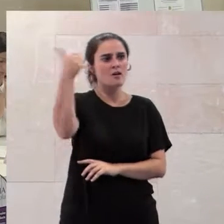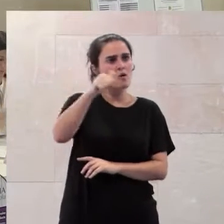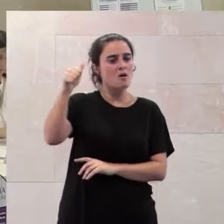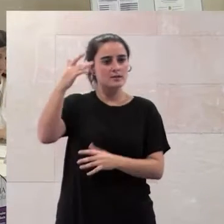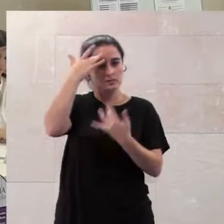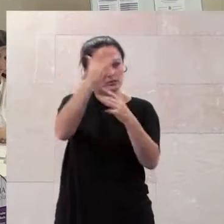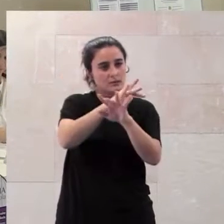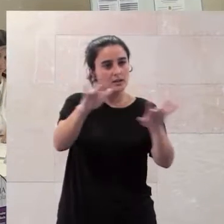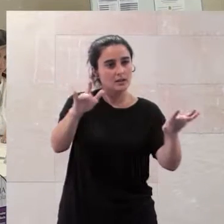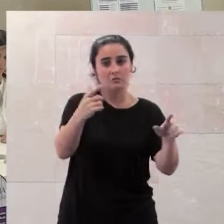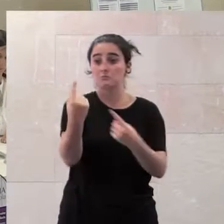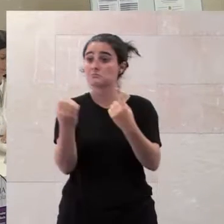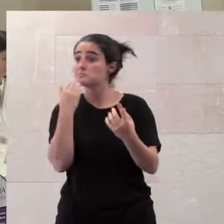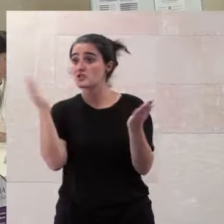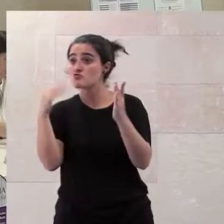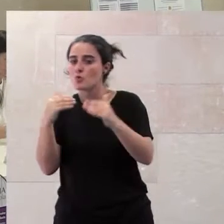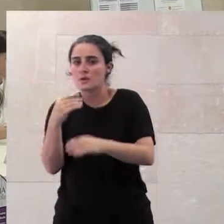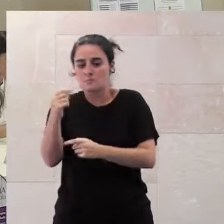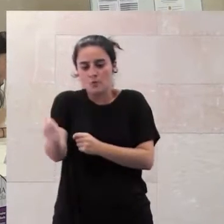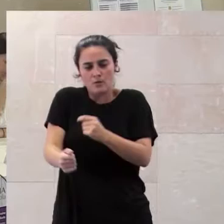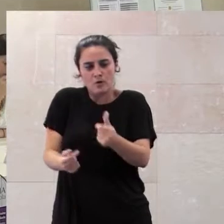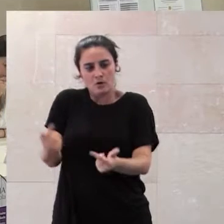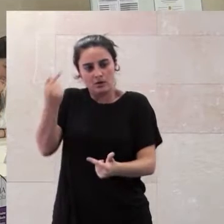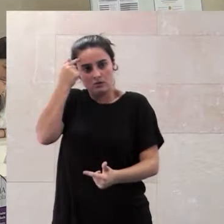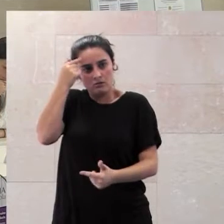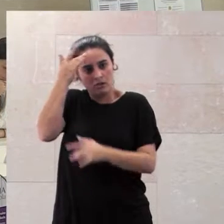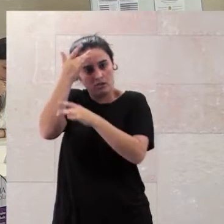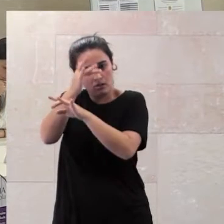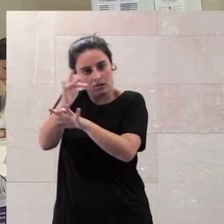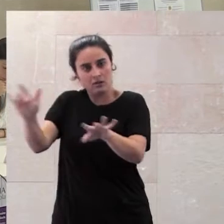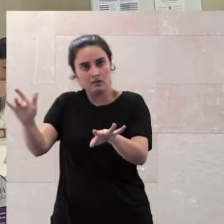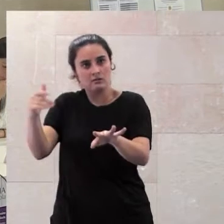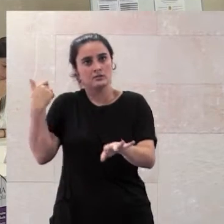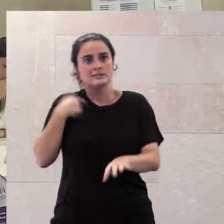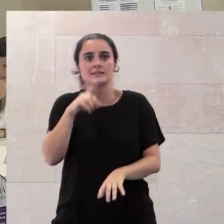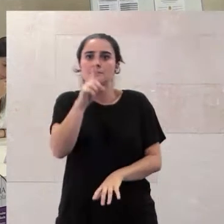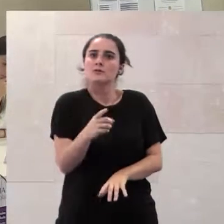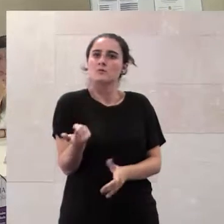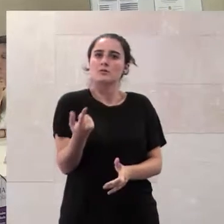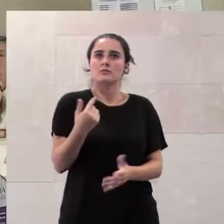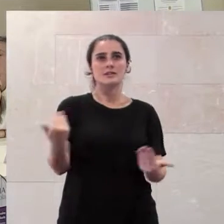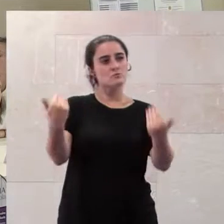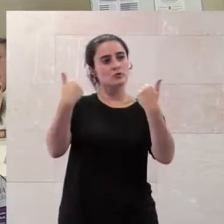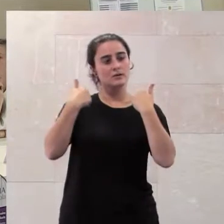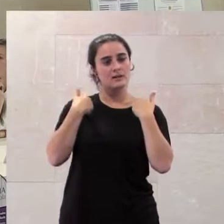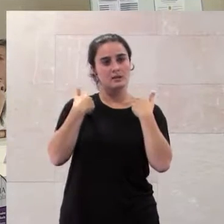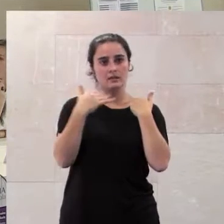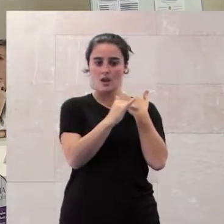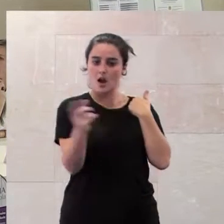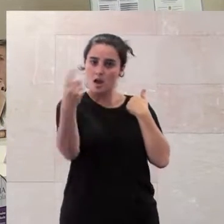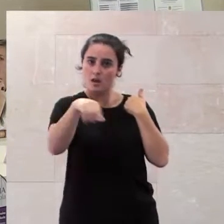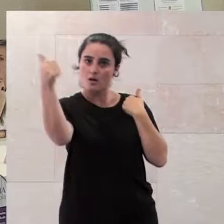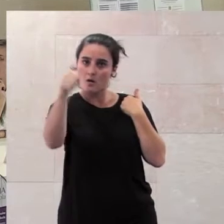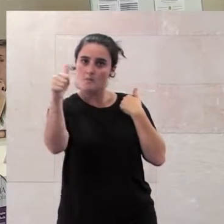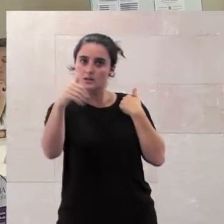sensibilidad y los que no lo tengan la vayan creando, tengan en cuenta y tengamos en cuenta la responsabilidad que también tienen de cara para esto, ¿no?